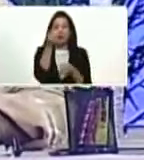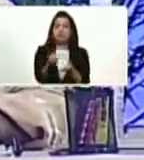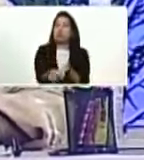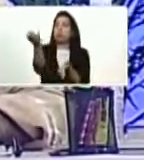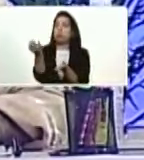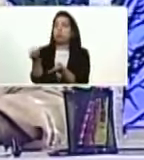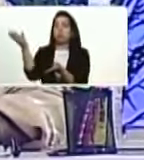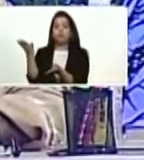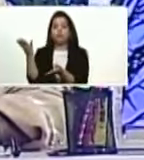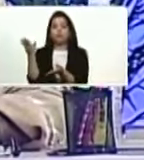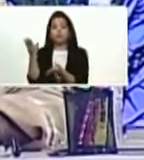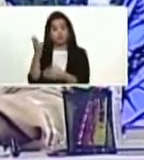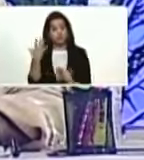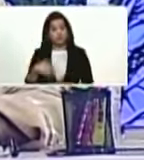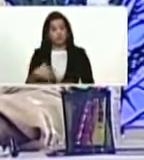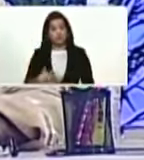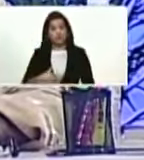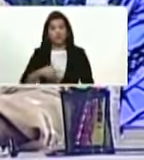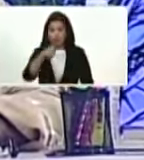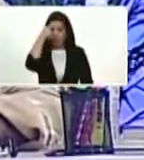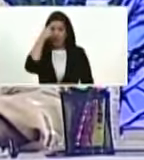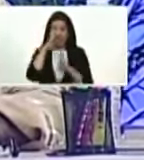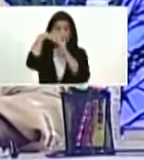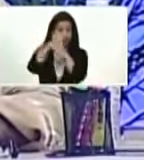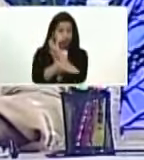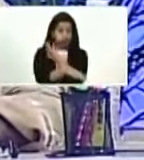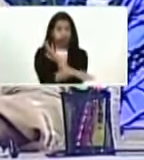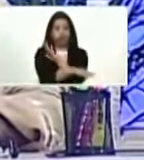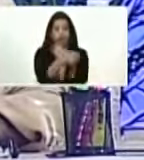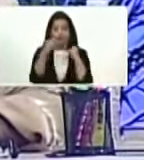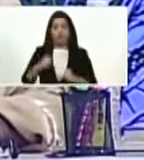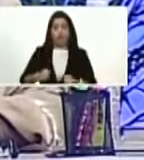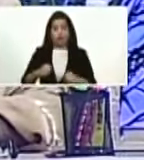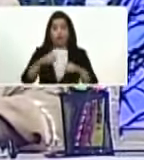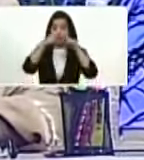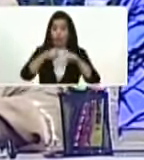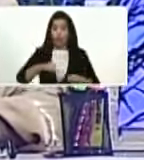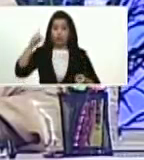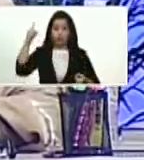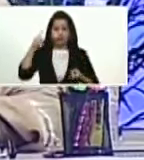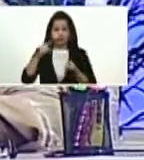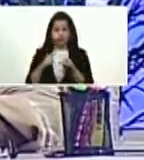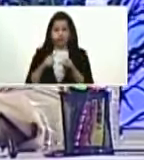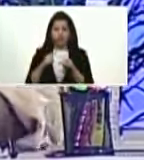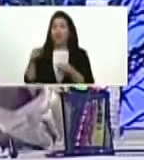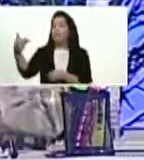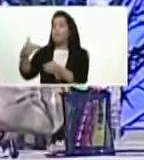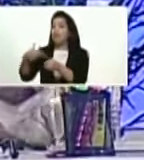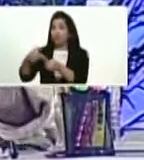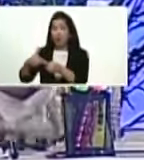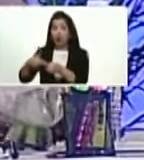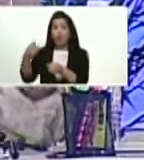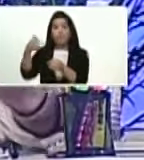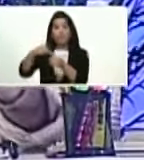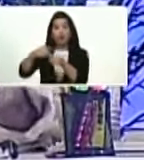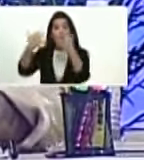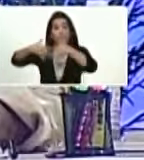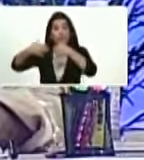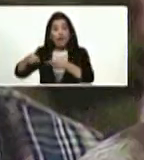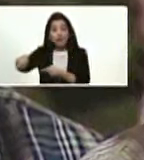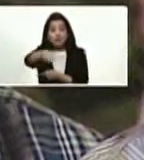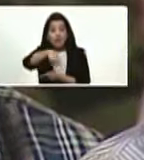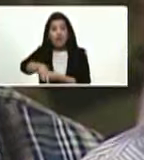El golpe ha sido duro, duro para las empresas petroleras y para los países